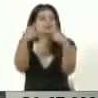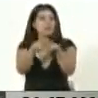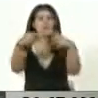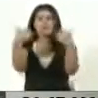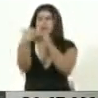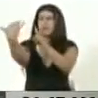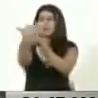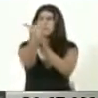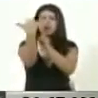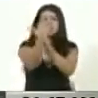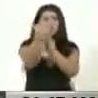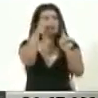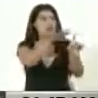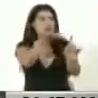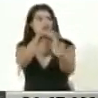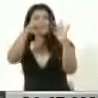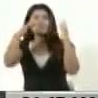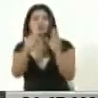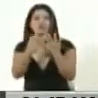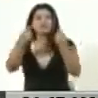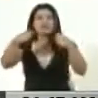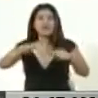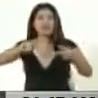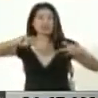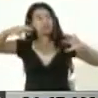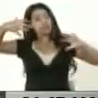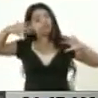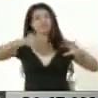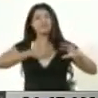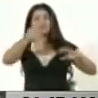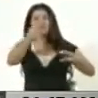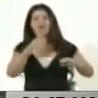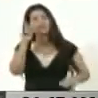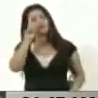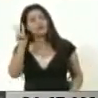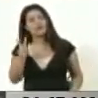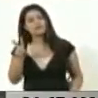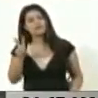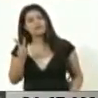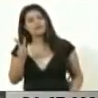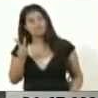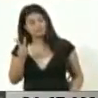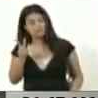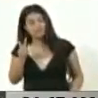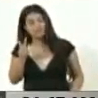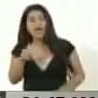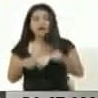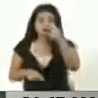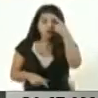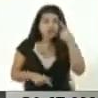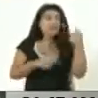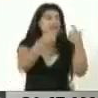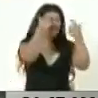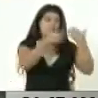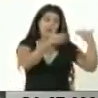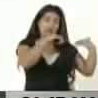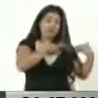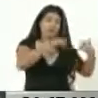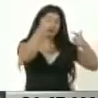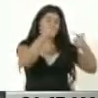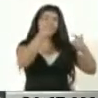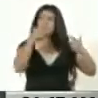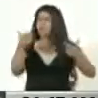a los venezolanos. Aquí el comandante Chávez elevó el nivel social de todos los venezolanos. Asesinan al comandante